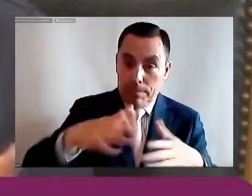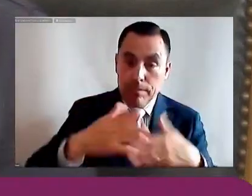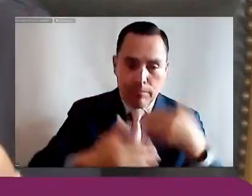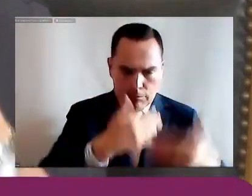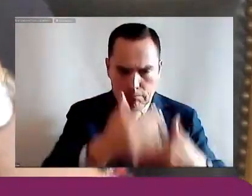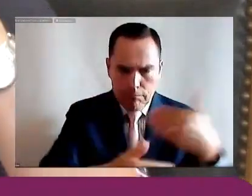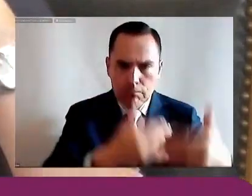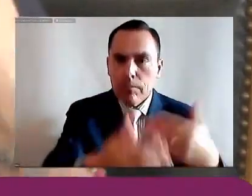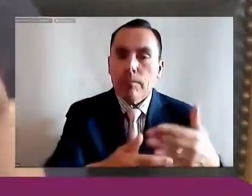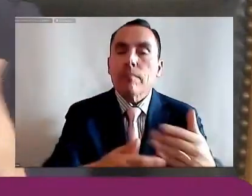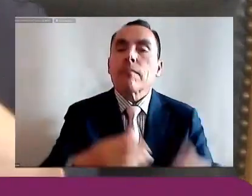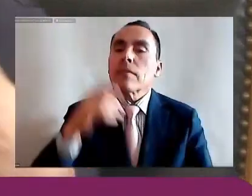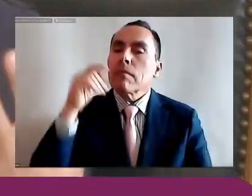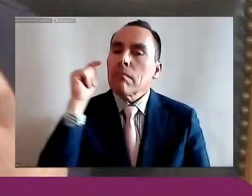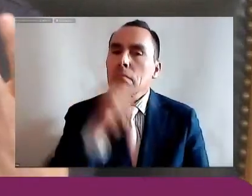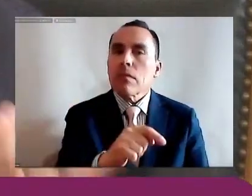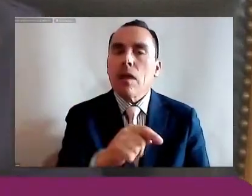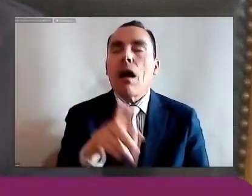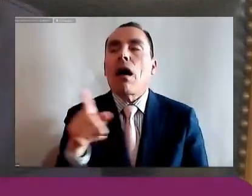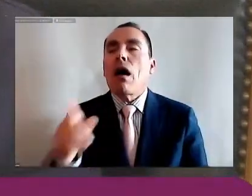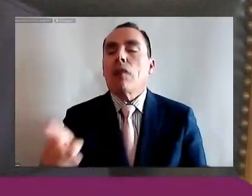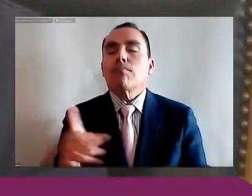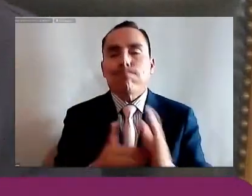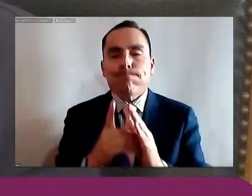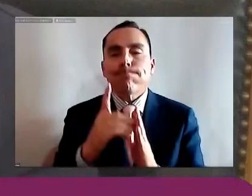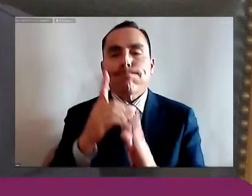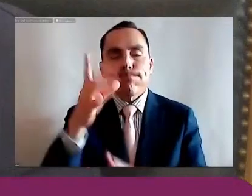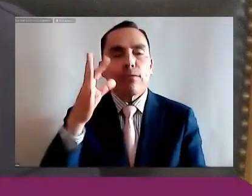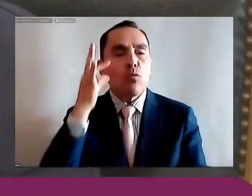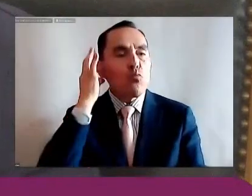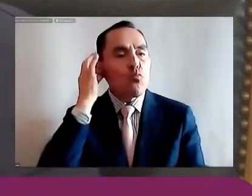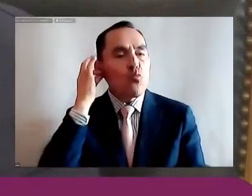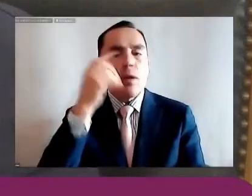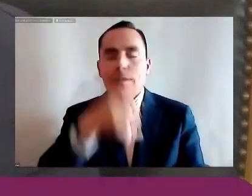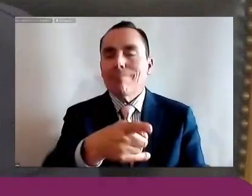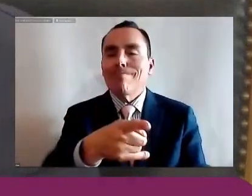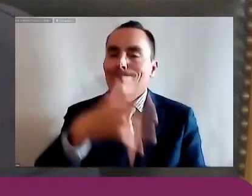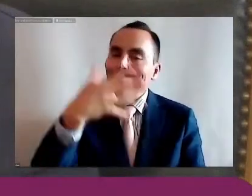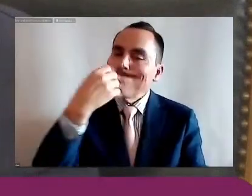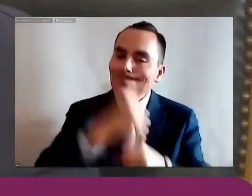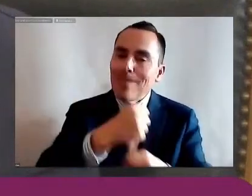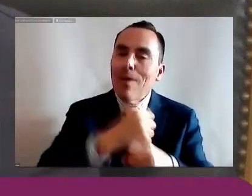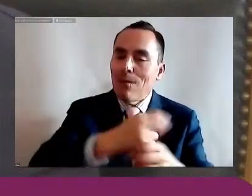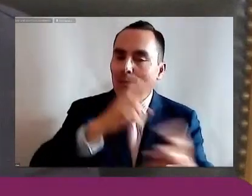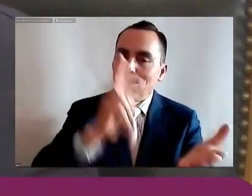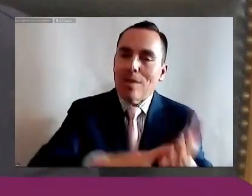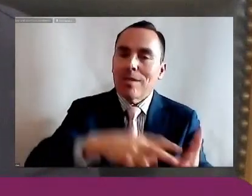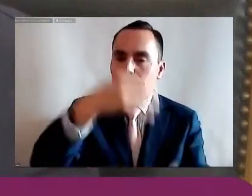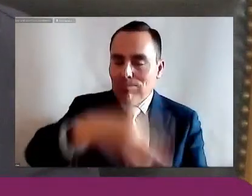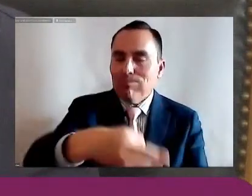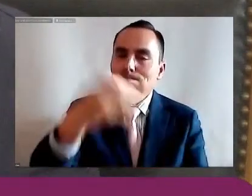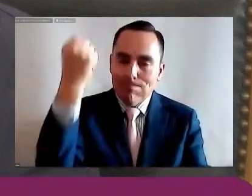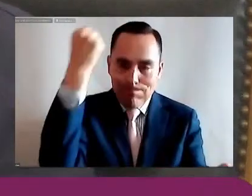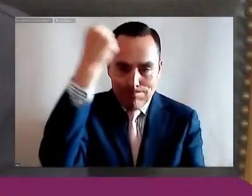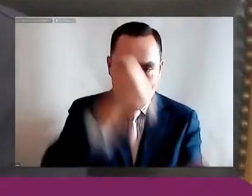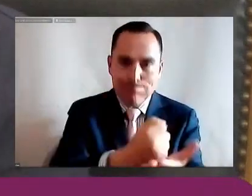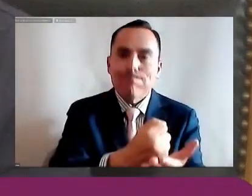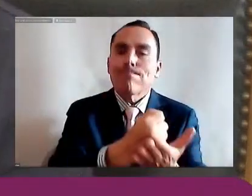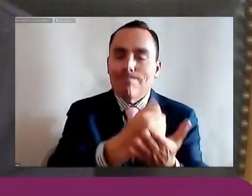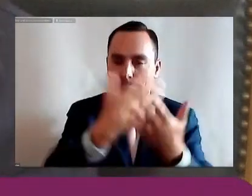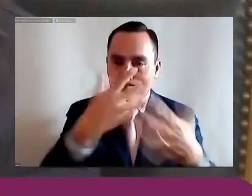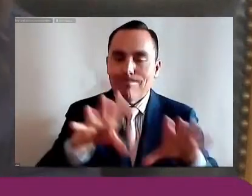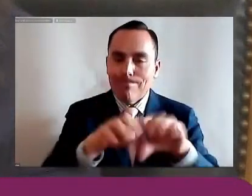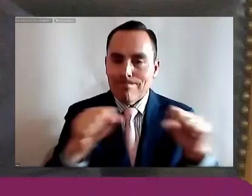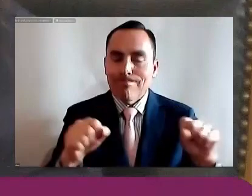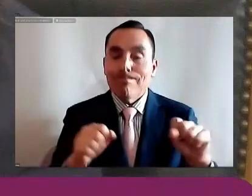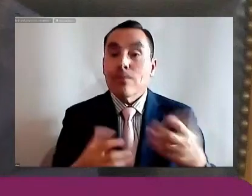ese desarrollo de labores no remuneradas. Y el año 2019, Comunidad Mujer identificó que